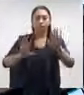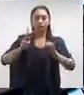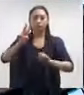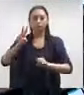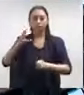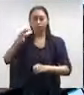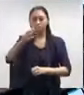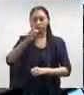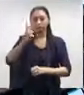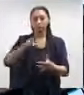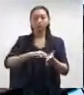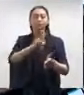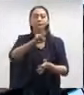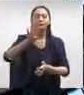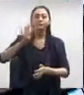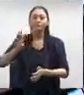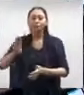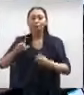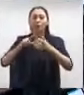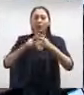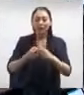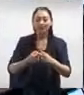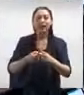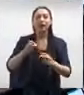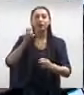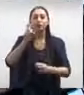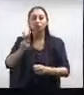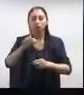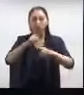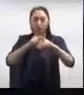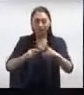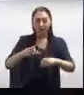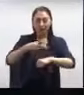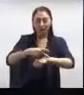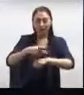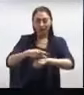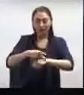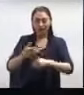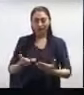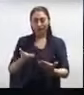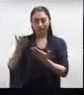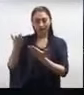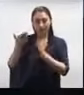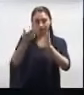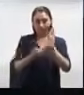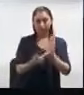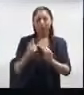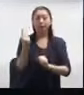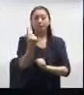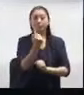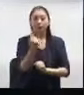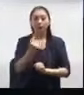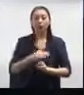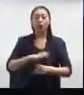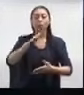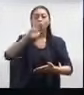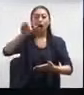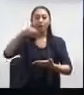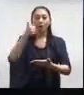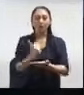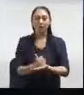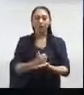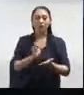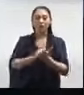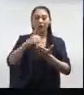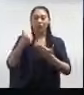de agosto del 2024 a partir de las 14:30 horas en la forma siguiente. Primero, aprobación del